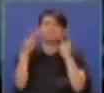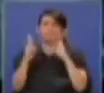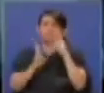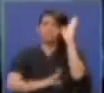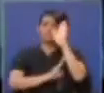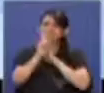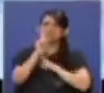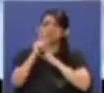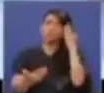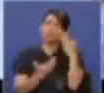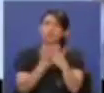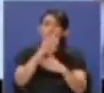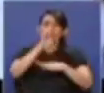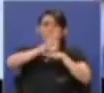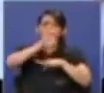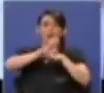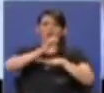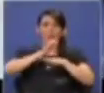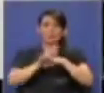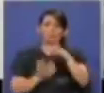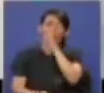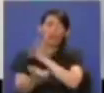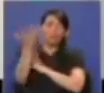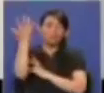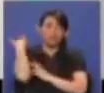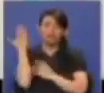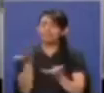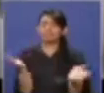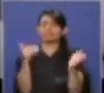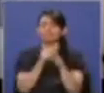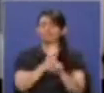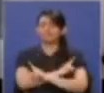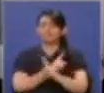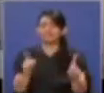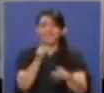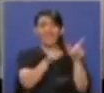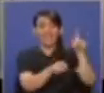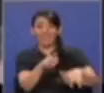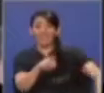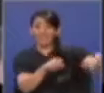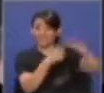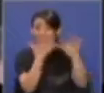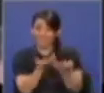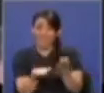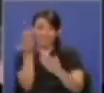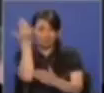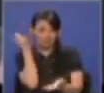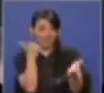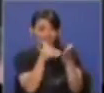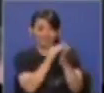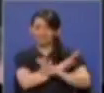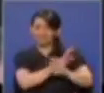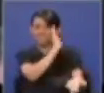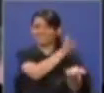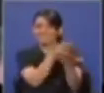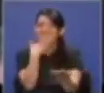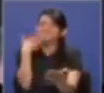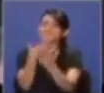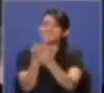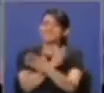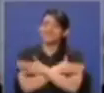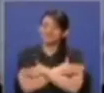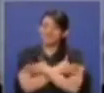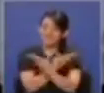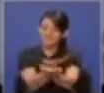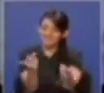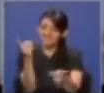al nuevo país, y nunca volveremos pues al pasado que tanto anhelan estas personas. Muchísimas gracias y